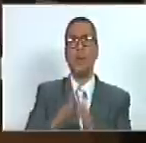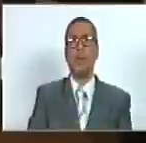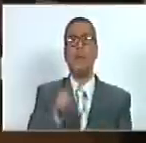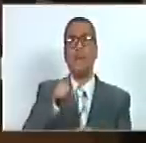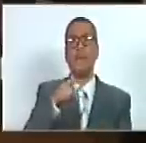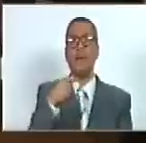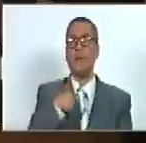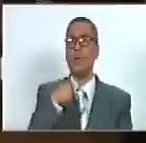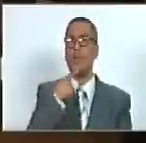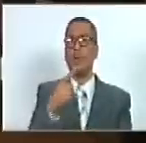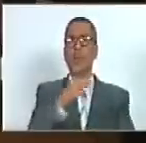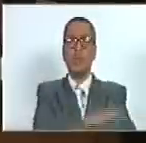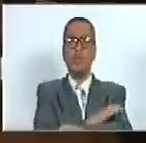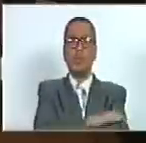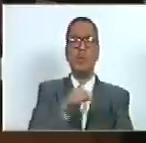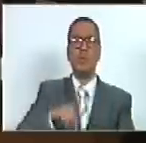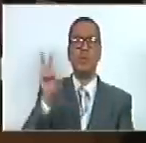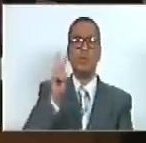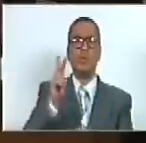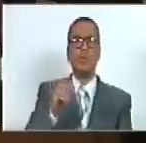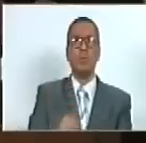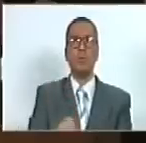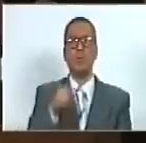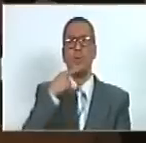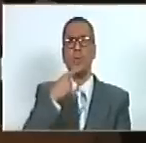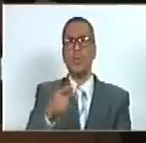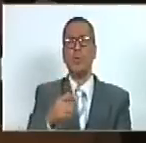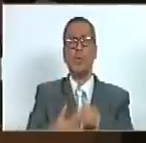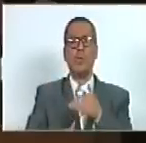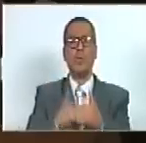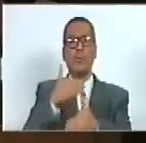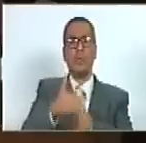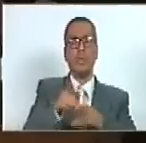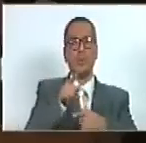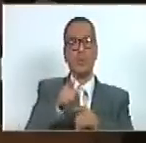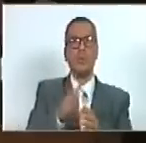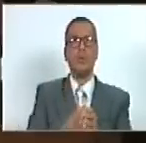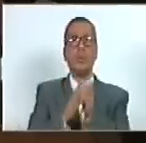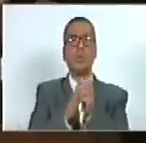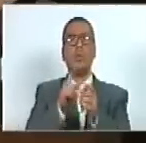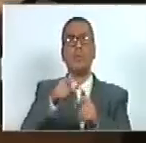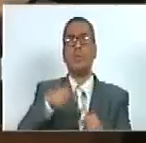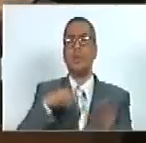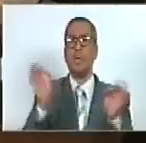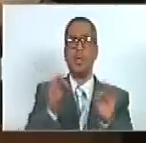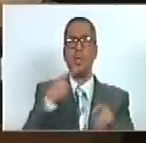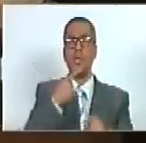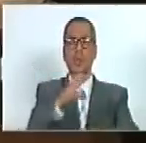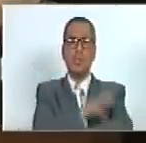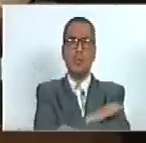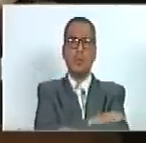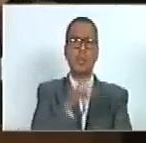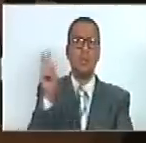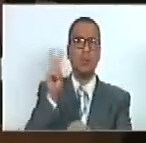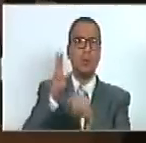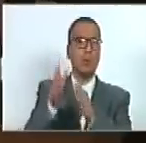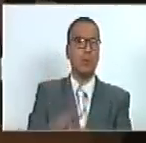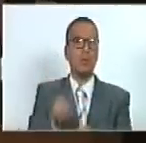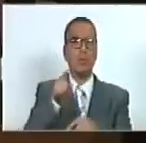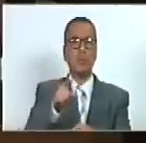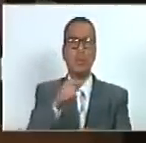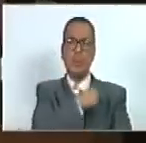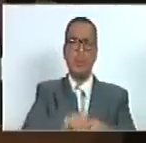no lo dice la oposición venezolana, que estamos avanzando en esa dirección. Tampoco dice la oposición venezolana que